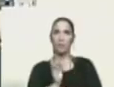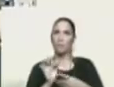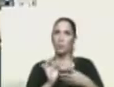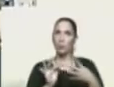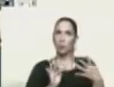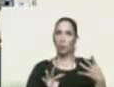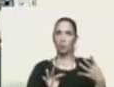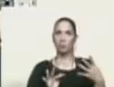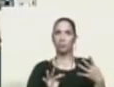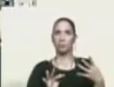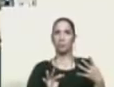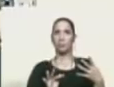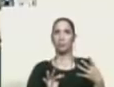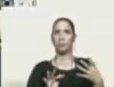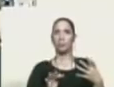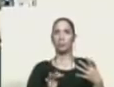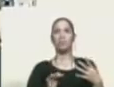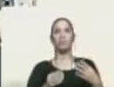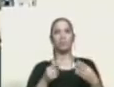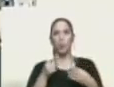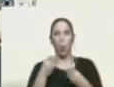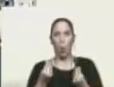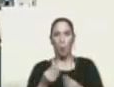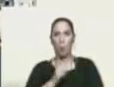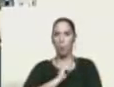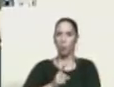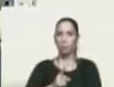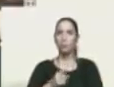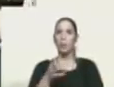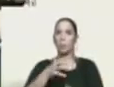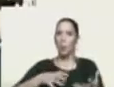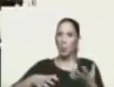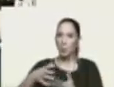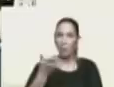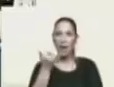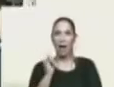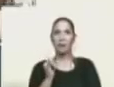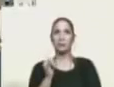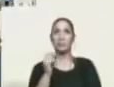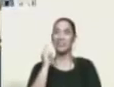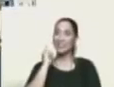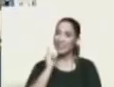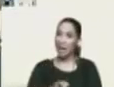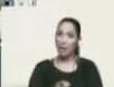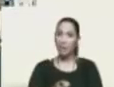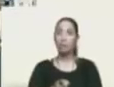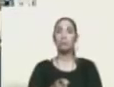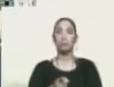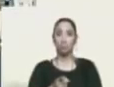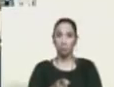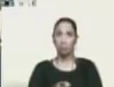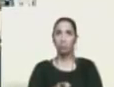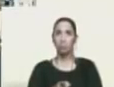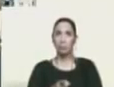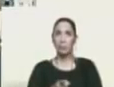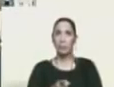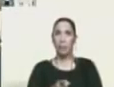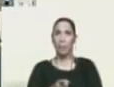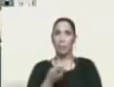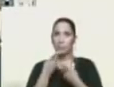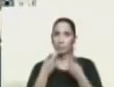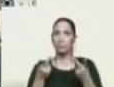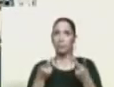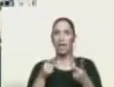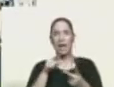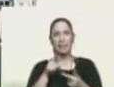esa denuncia, en función de ese daño que se le ha causado, que debe ser resarcido. Creo que ese ha sido el logro